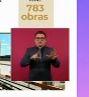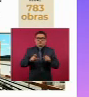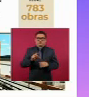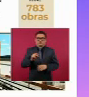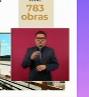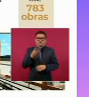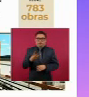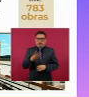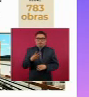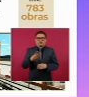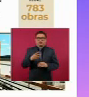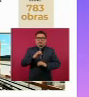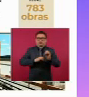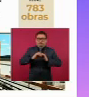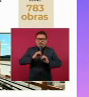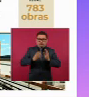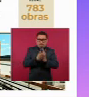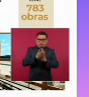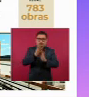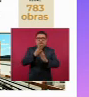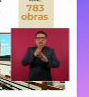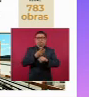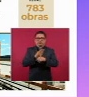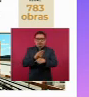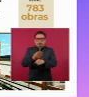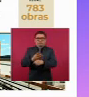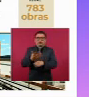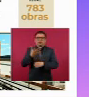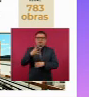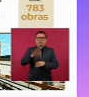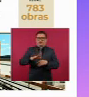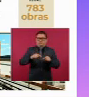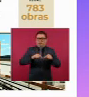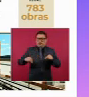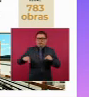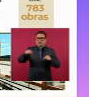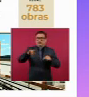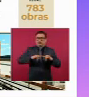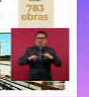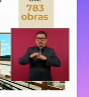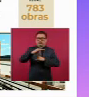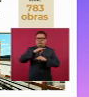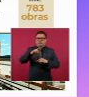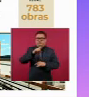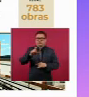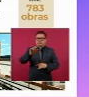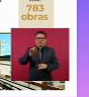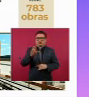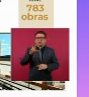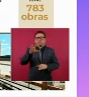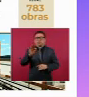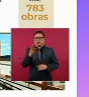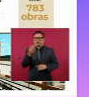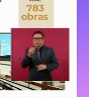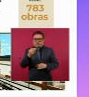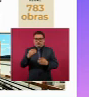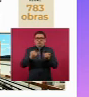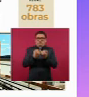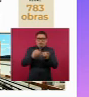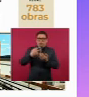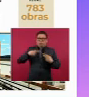de complementarias, que son 10 viaductos, 149 pasos vehiculares, peatonales y de